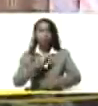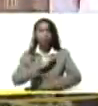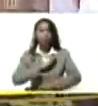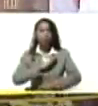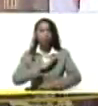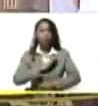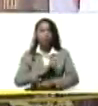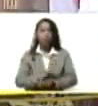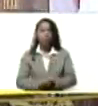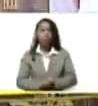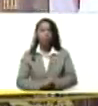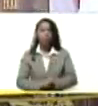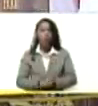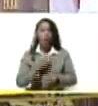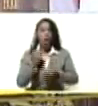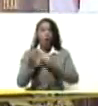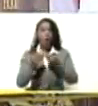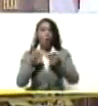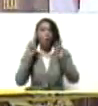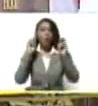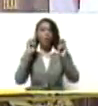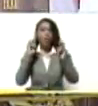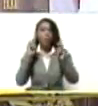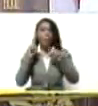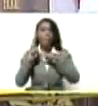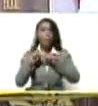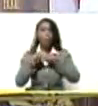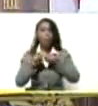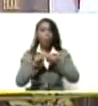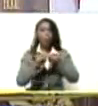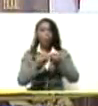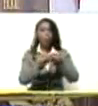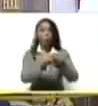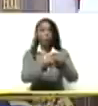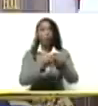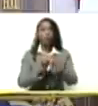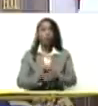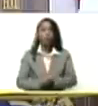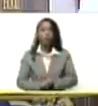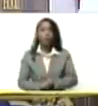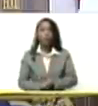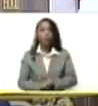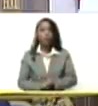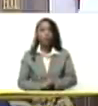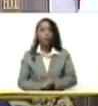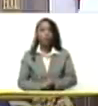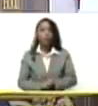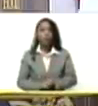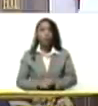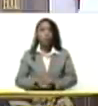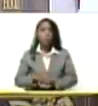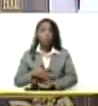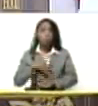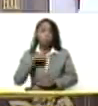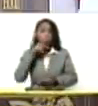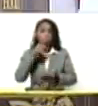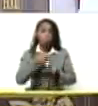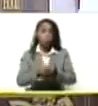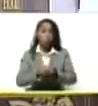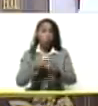ha definido durante años quien mientras peor esté la economía más rápidos llegan al poder